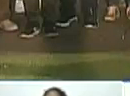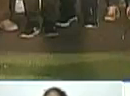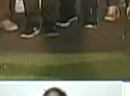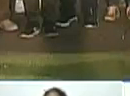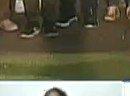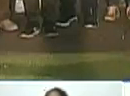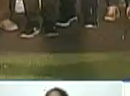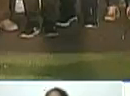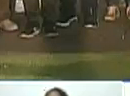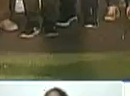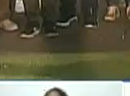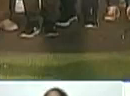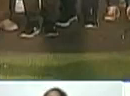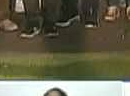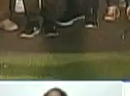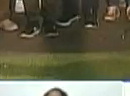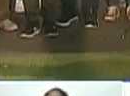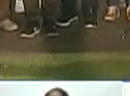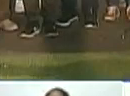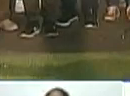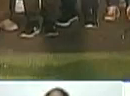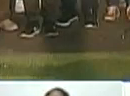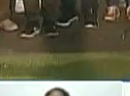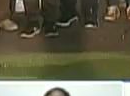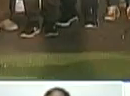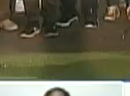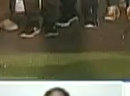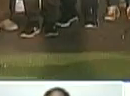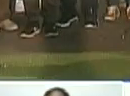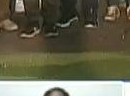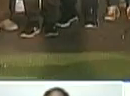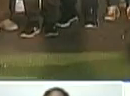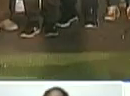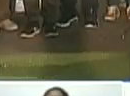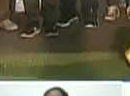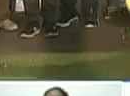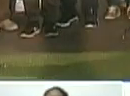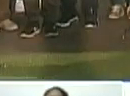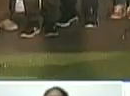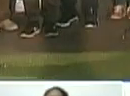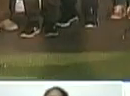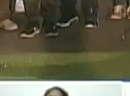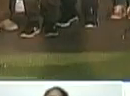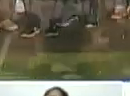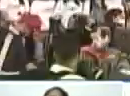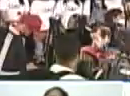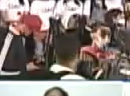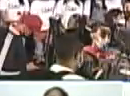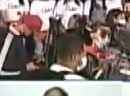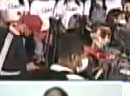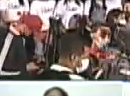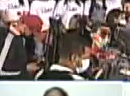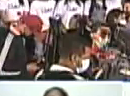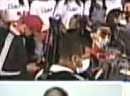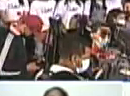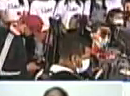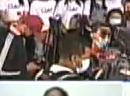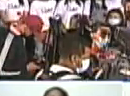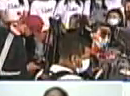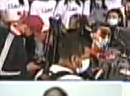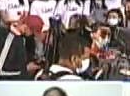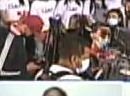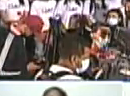pequeña parte, Jorge Arriaza, Gracie Barrio, Olga Luisa, Castro